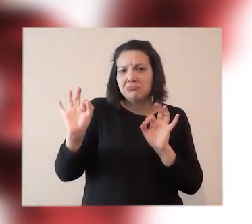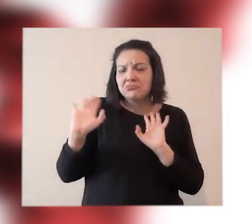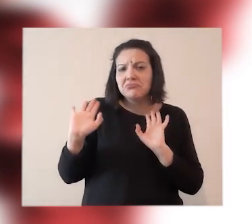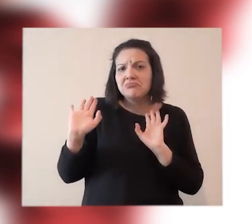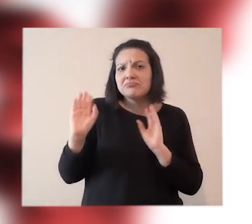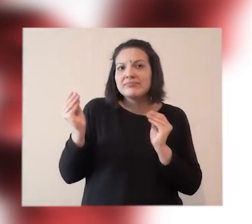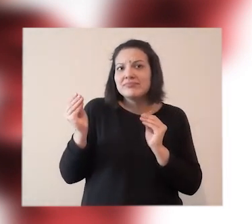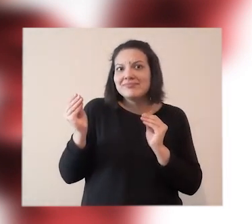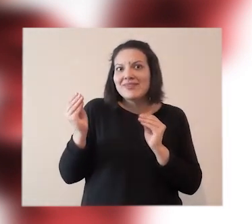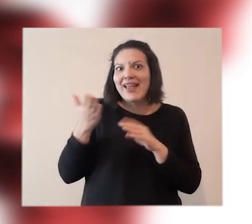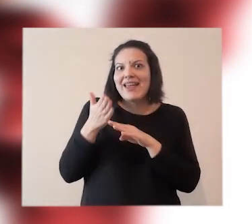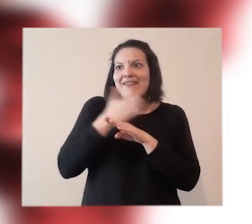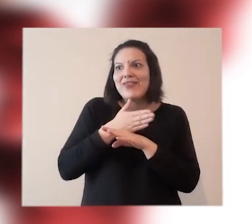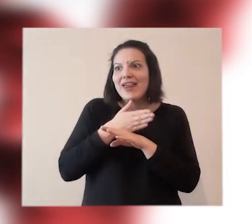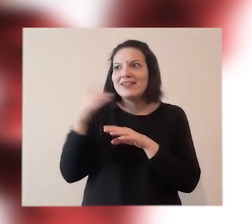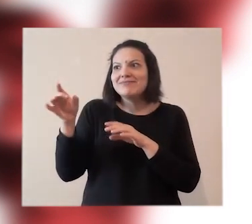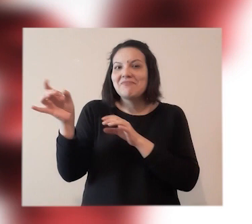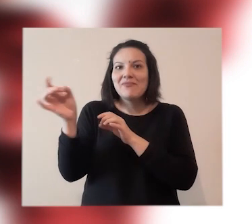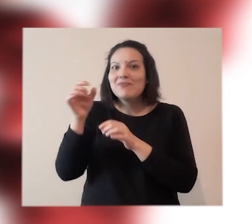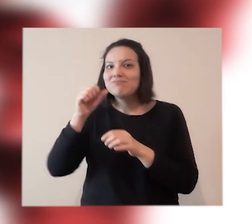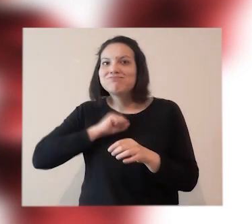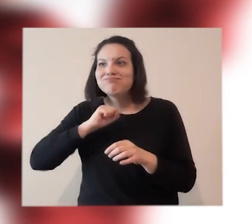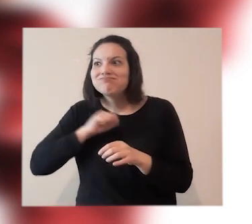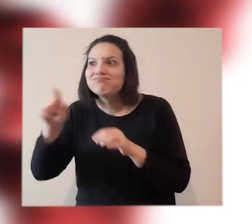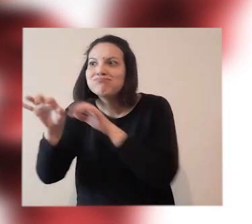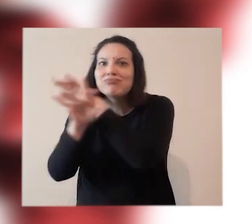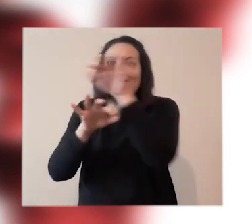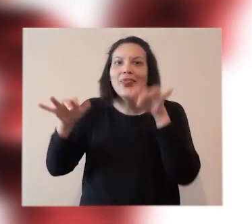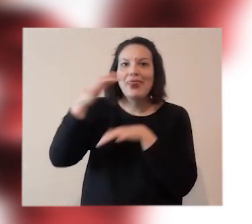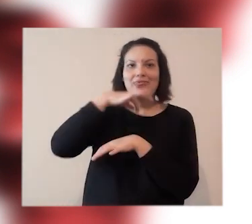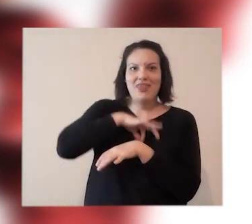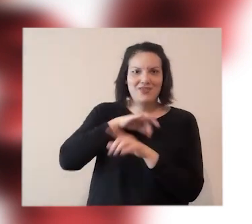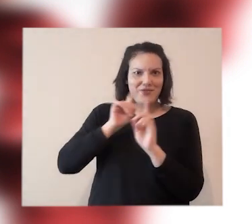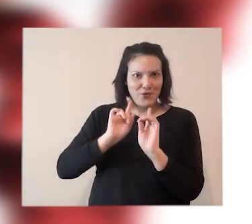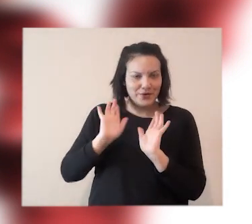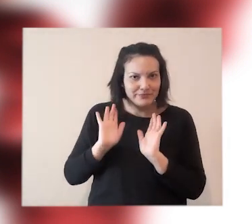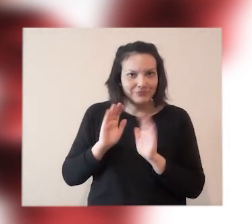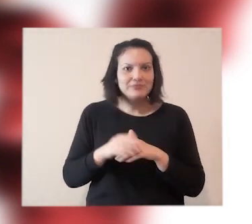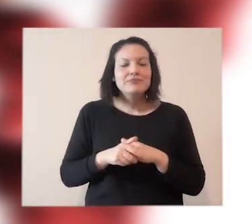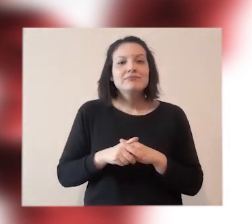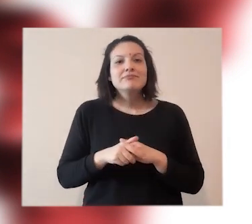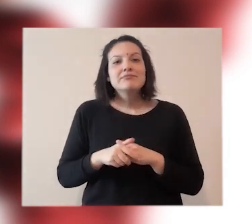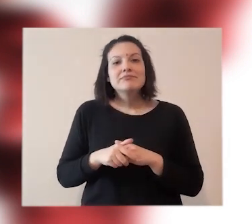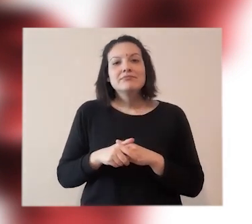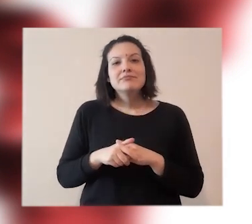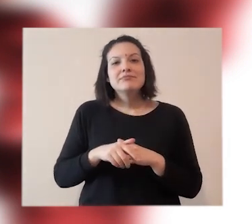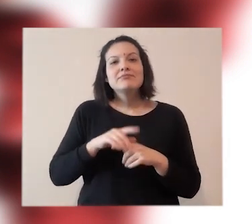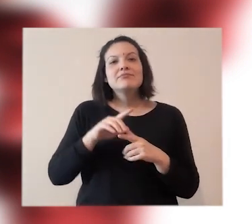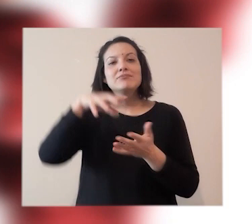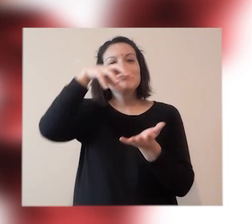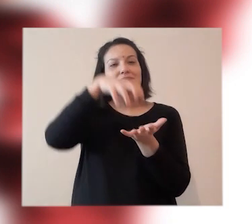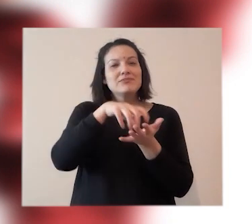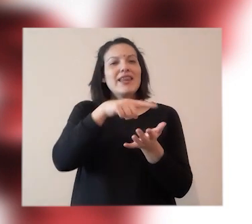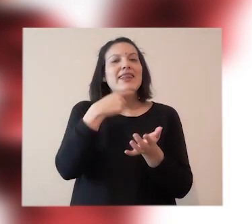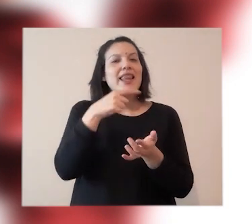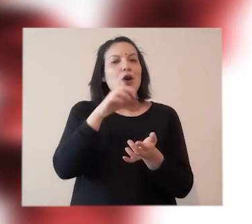para justamente evitar que tomen contacto con otro individuo. La OPS, por ejemplo, recomienda 2